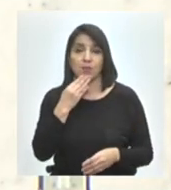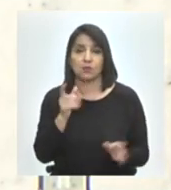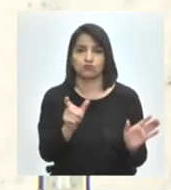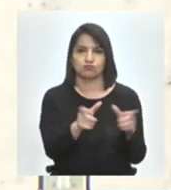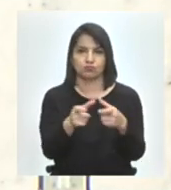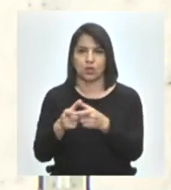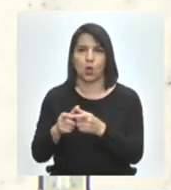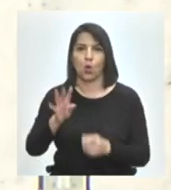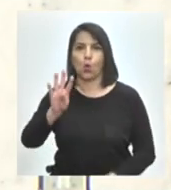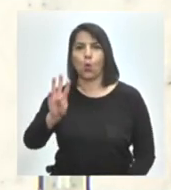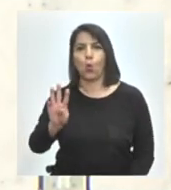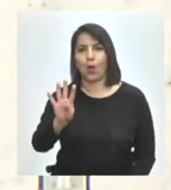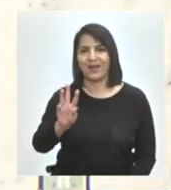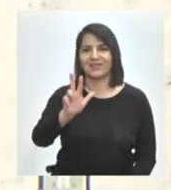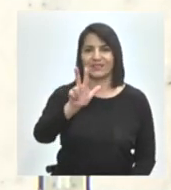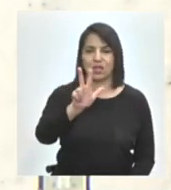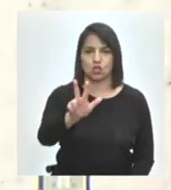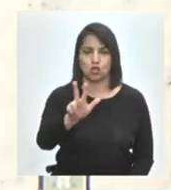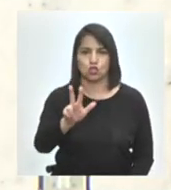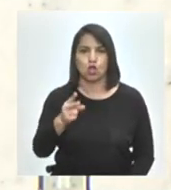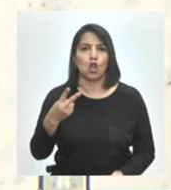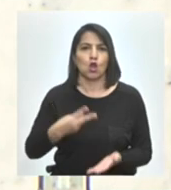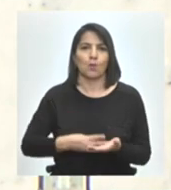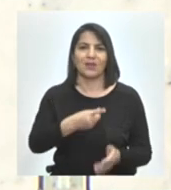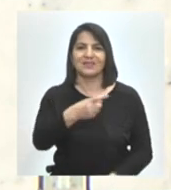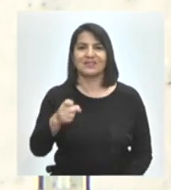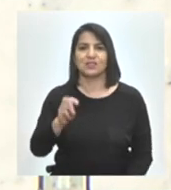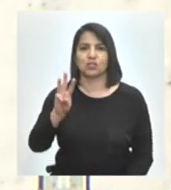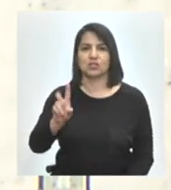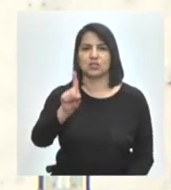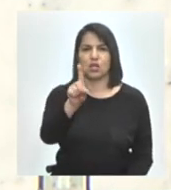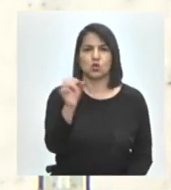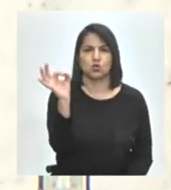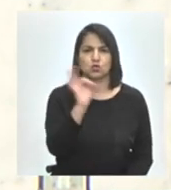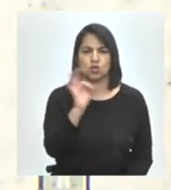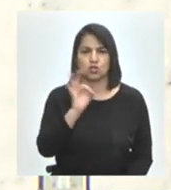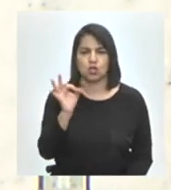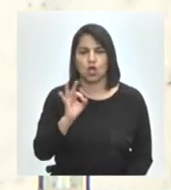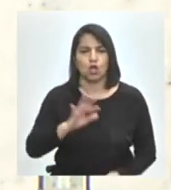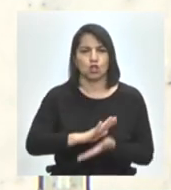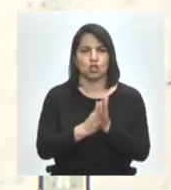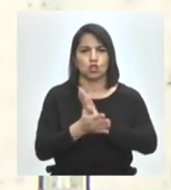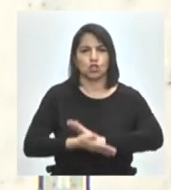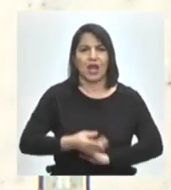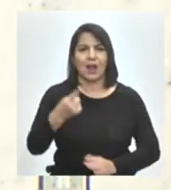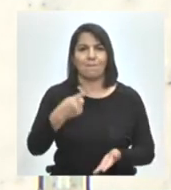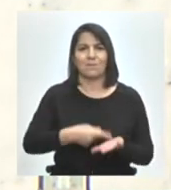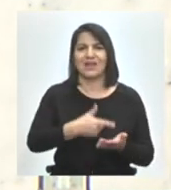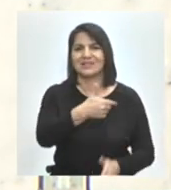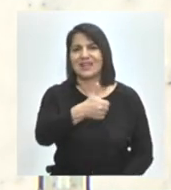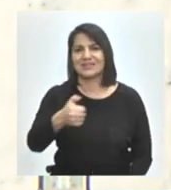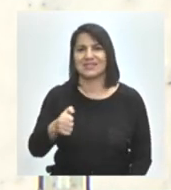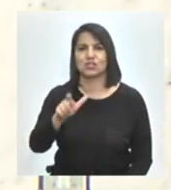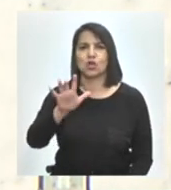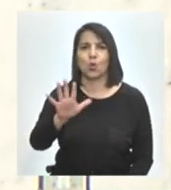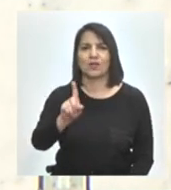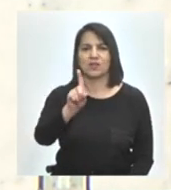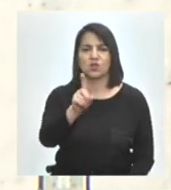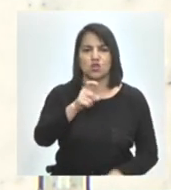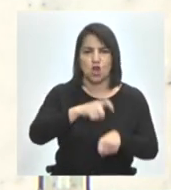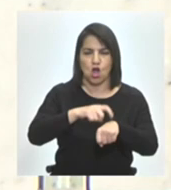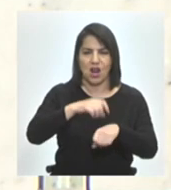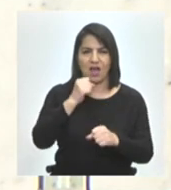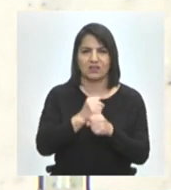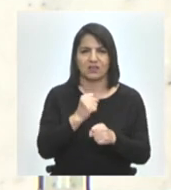desarrollaron 1.131 sesiones, contabilizando 1.651 horas de trabajo. De los 500 proyectos de